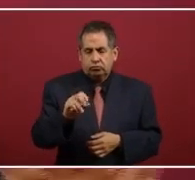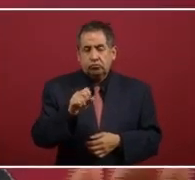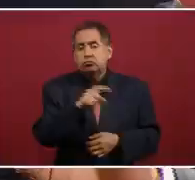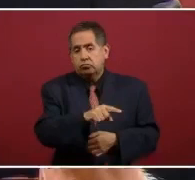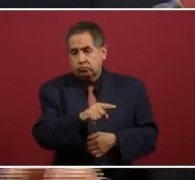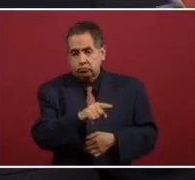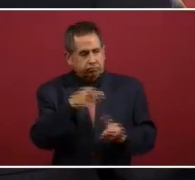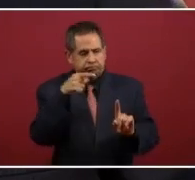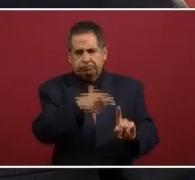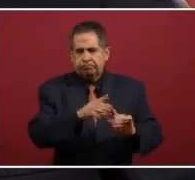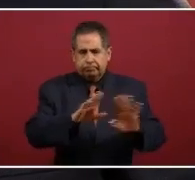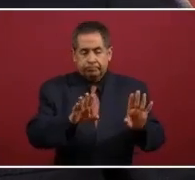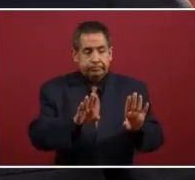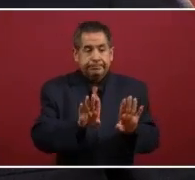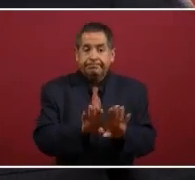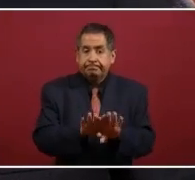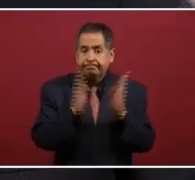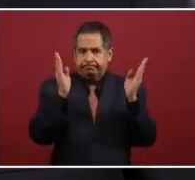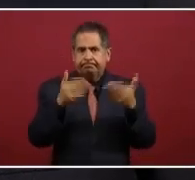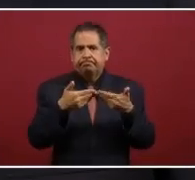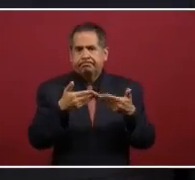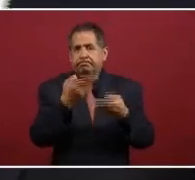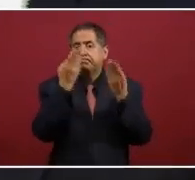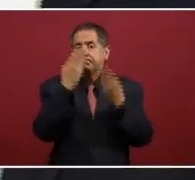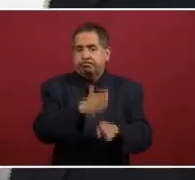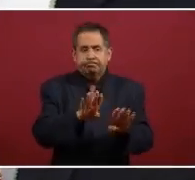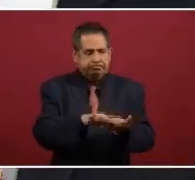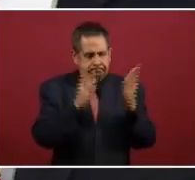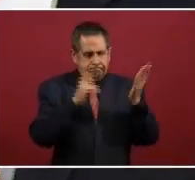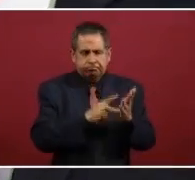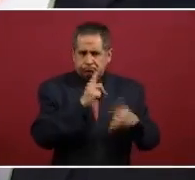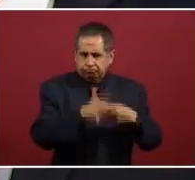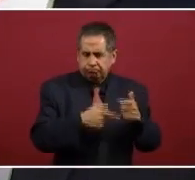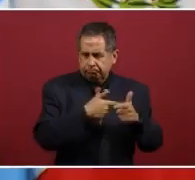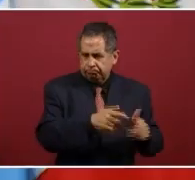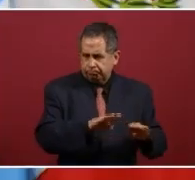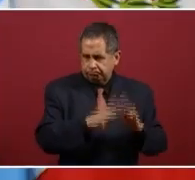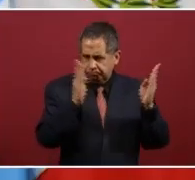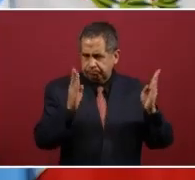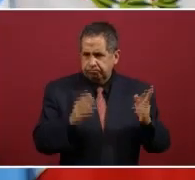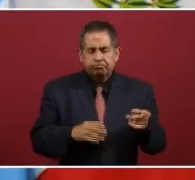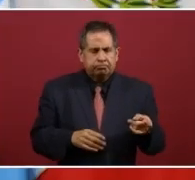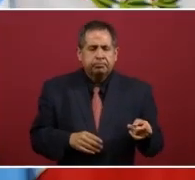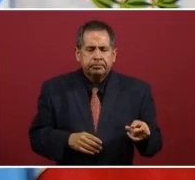en especial, o sea, que las cuentas de la empresa